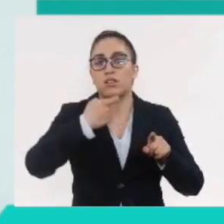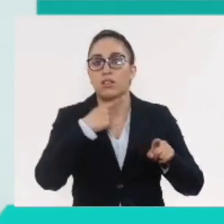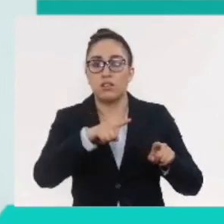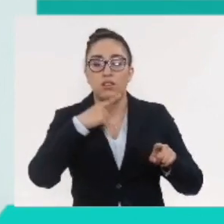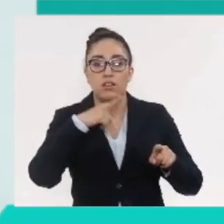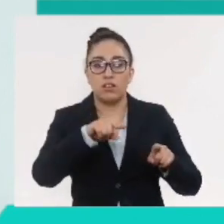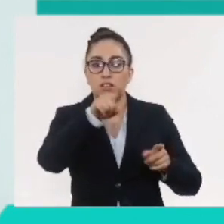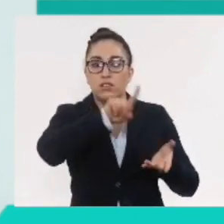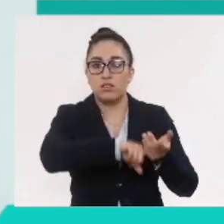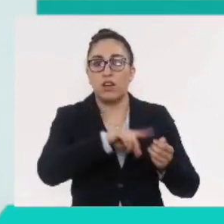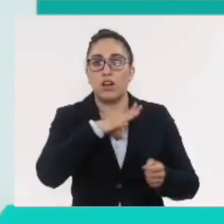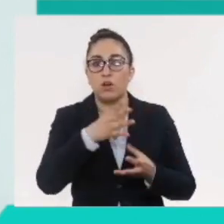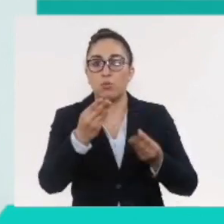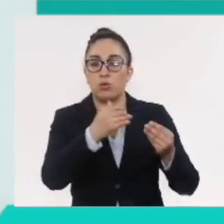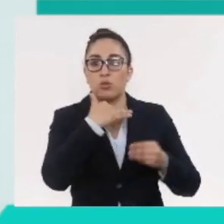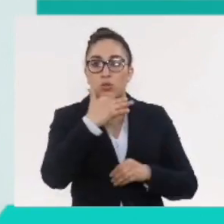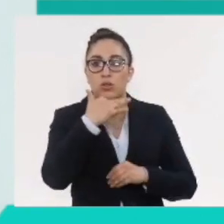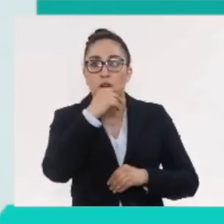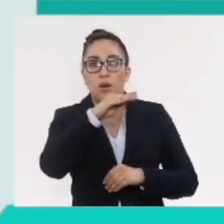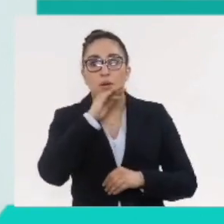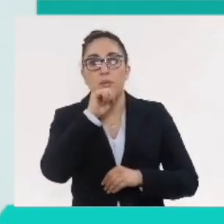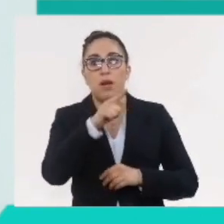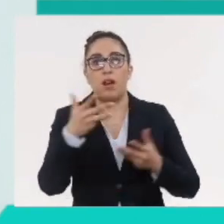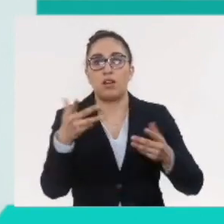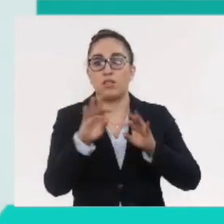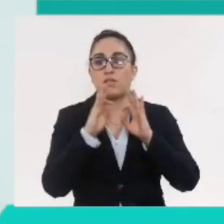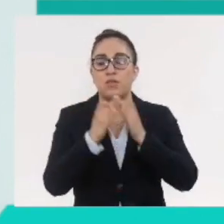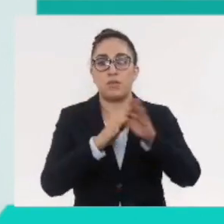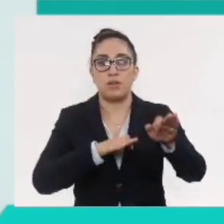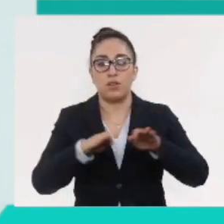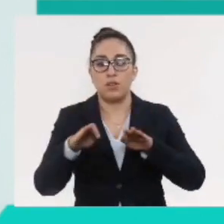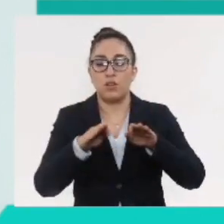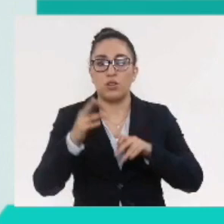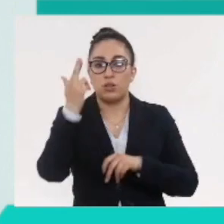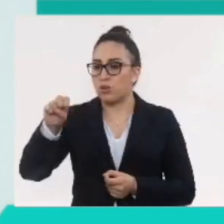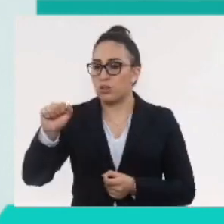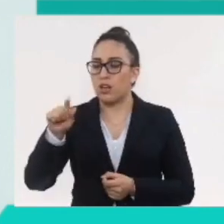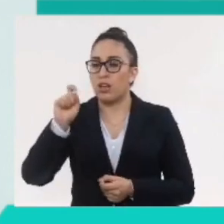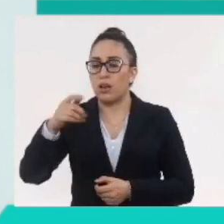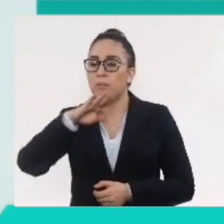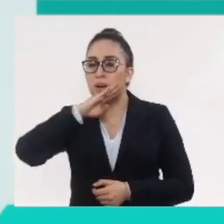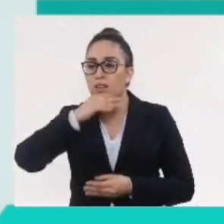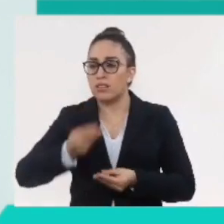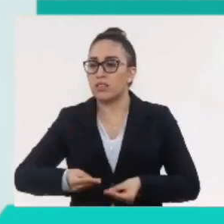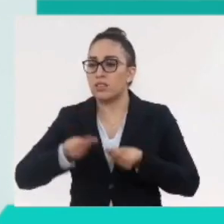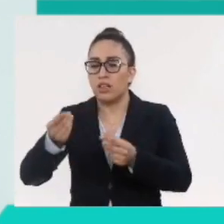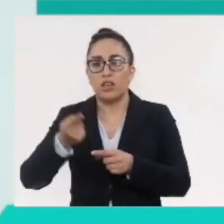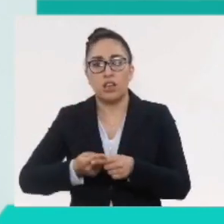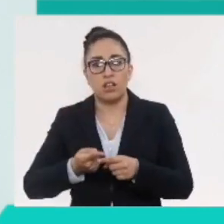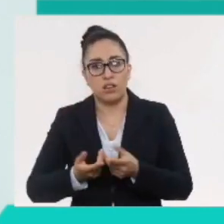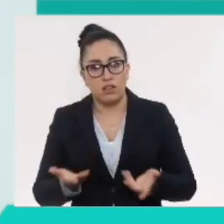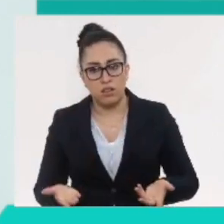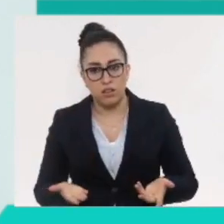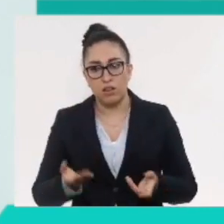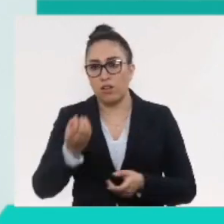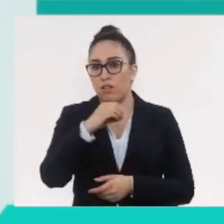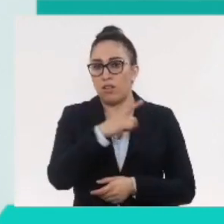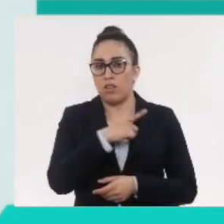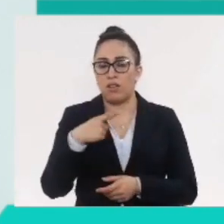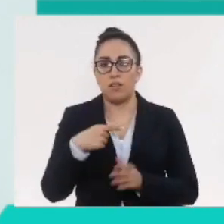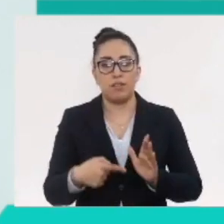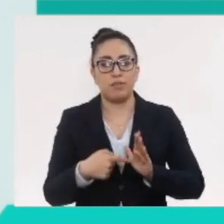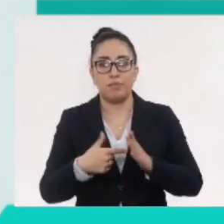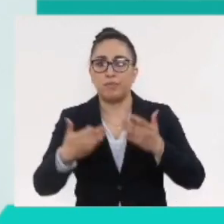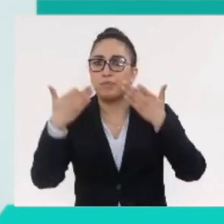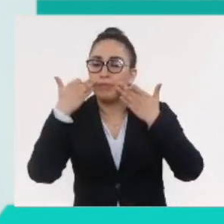de corrupción y malas prácticas. Esto de acuerdo con una serie de auditorías. No olvidemos que rendir cuentas es sinónimo de